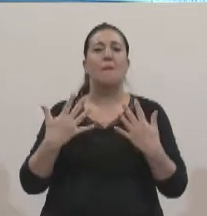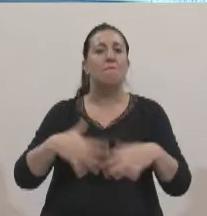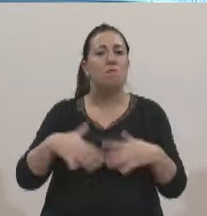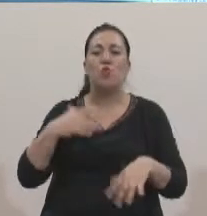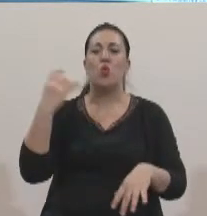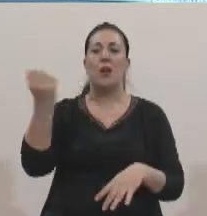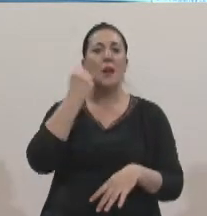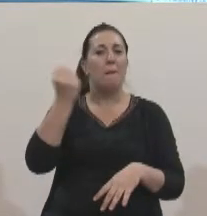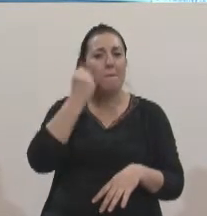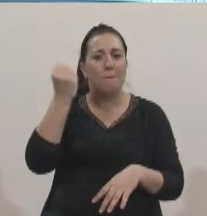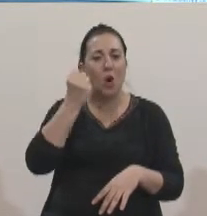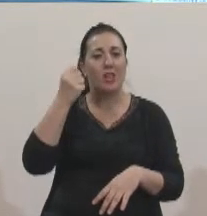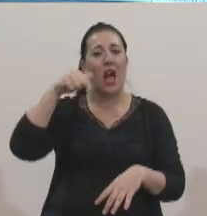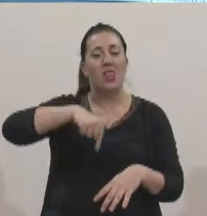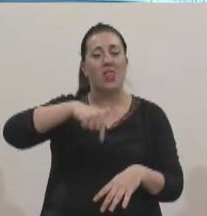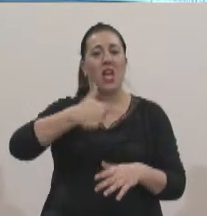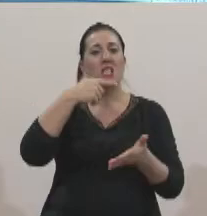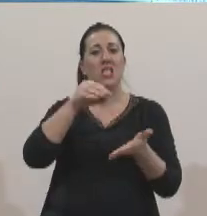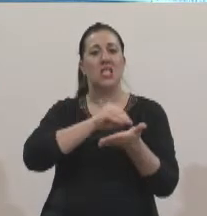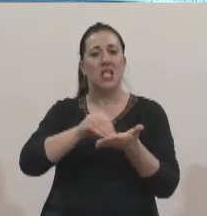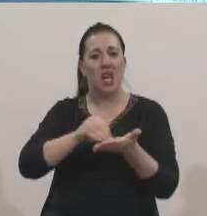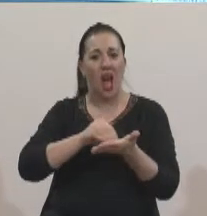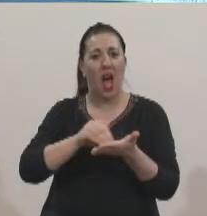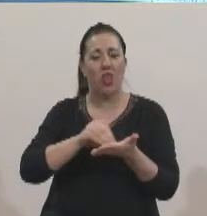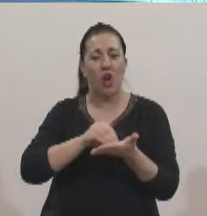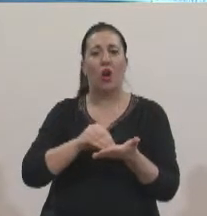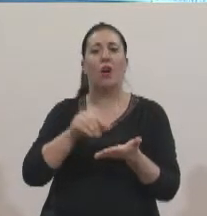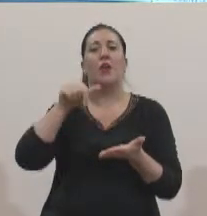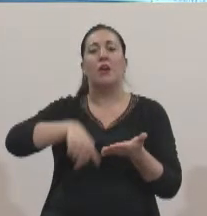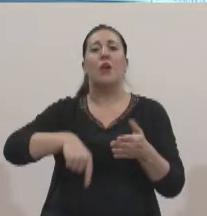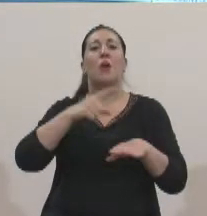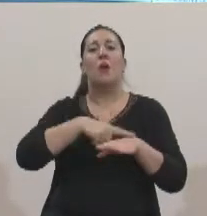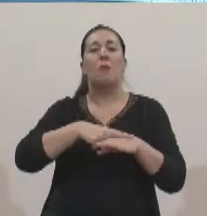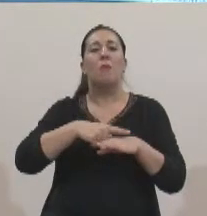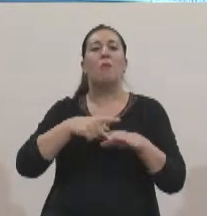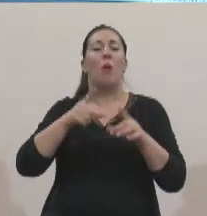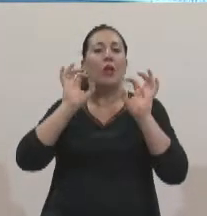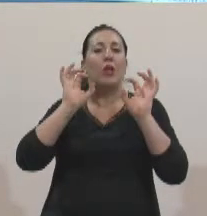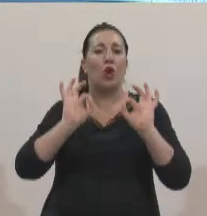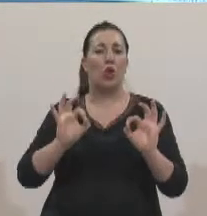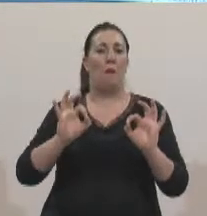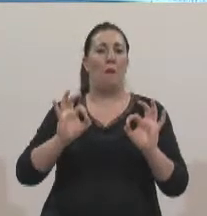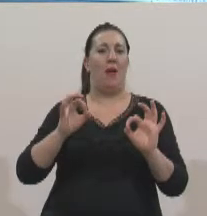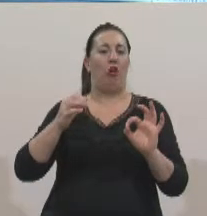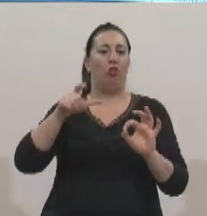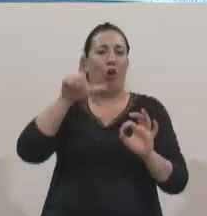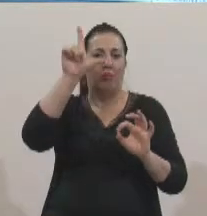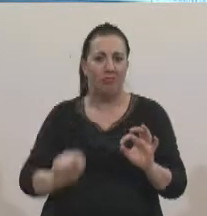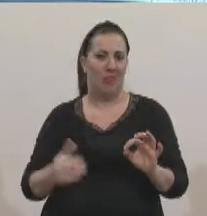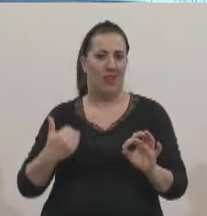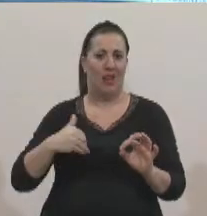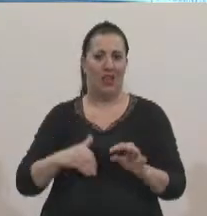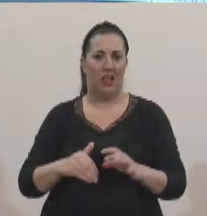que destaquemos acá en el Senado que están presentes a lo largo y ancho de todo el territorio,